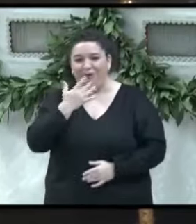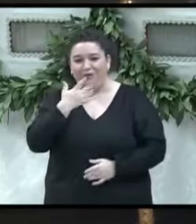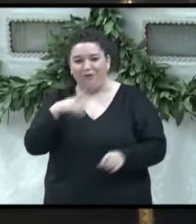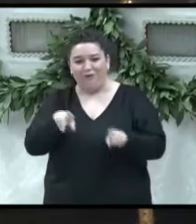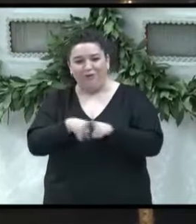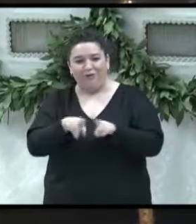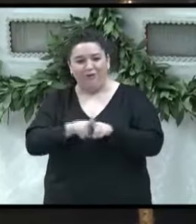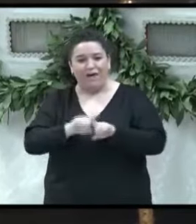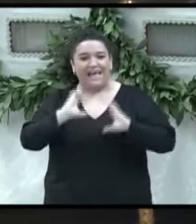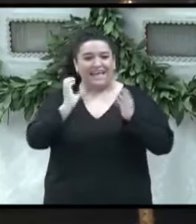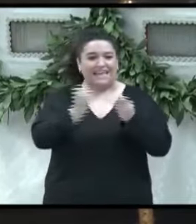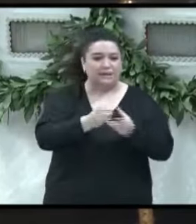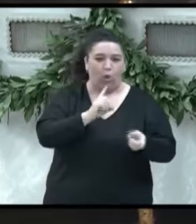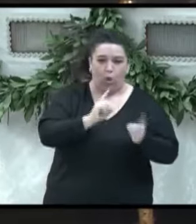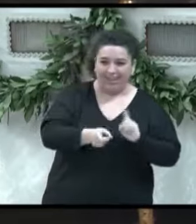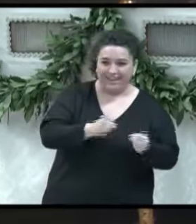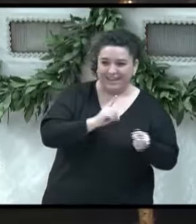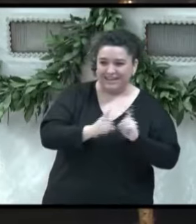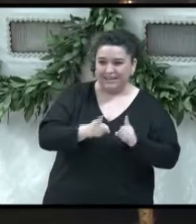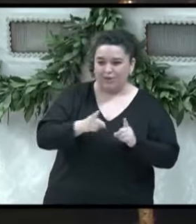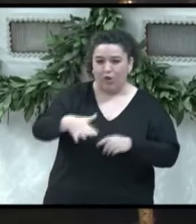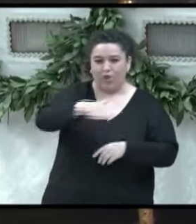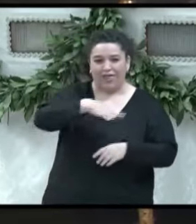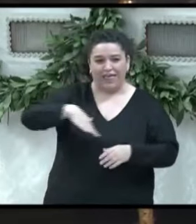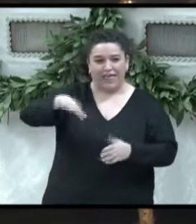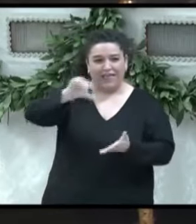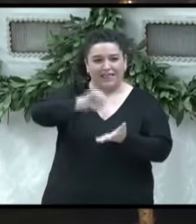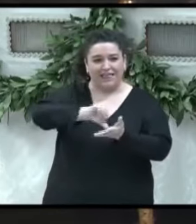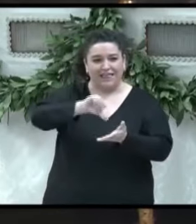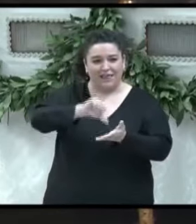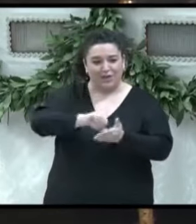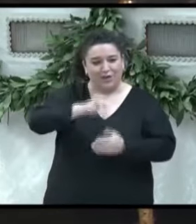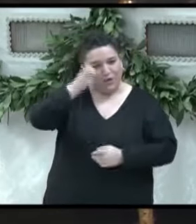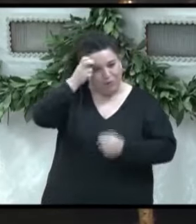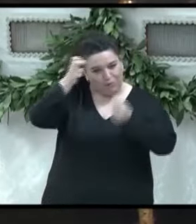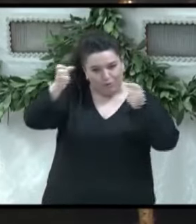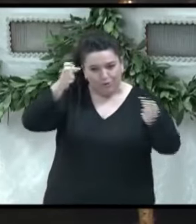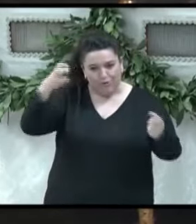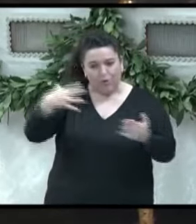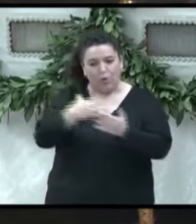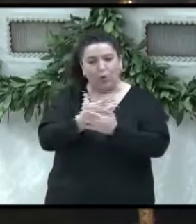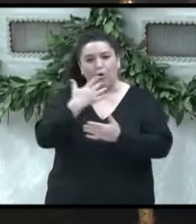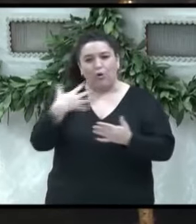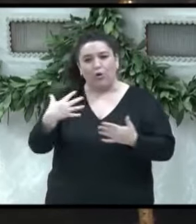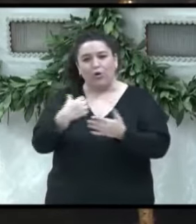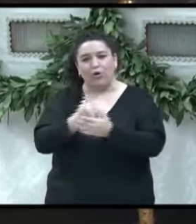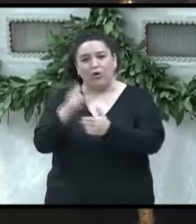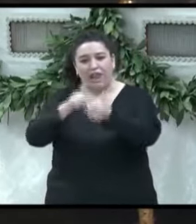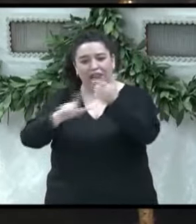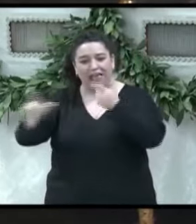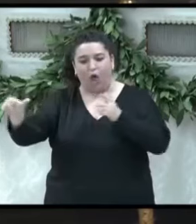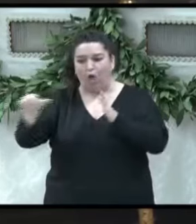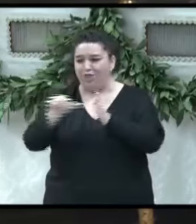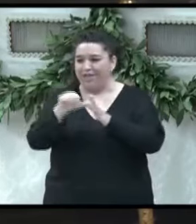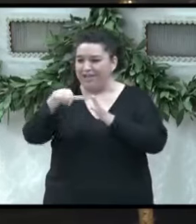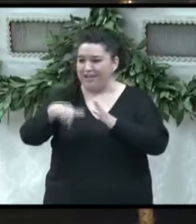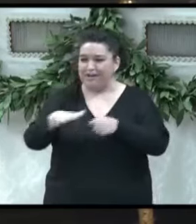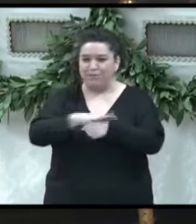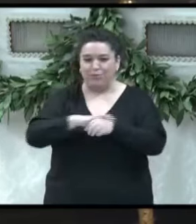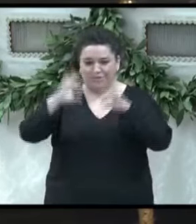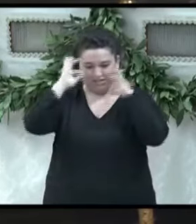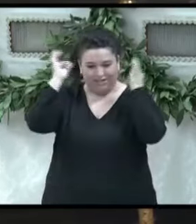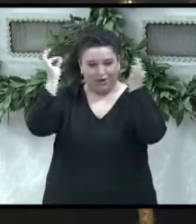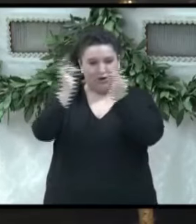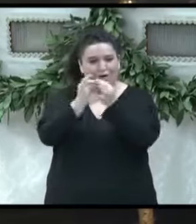como equipos directivos de la ciudad de los pueblos de más lejos de más cerca